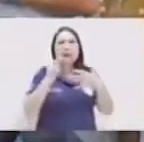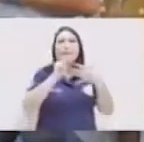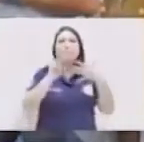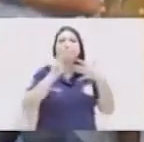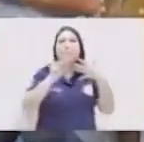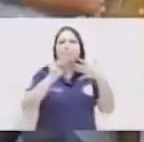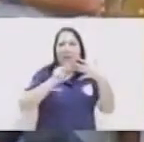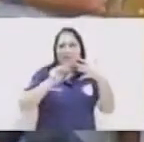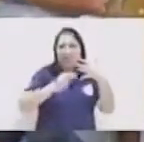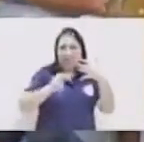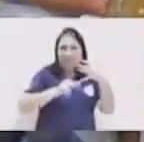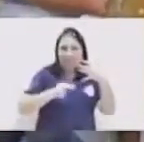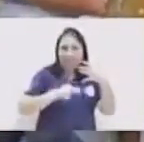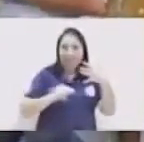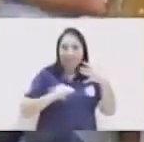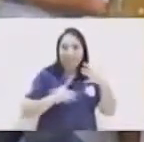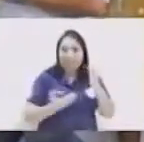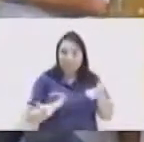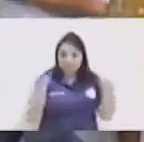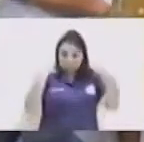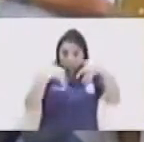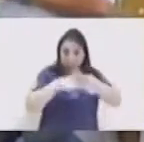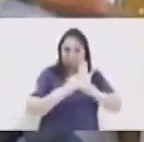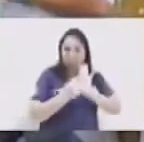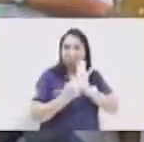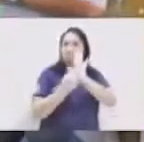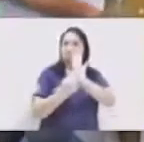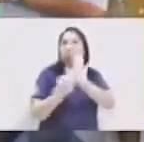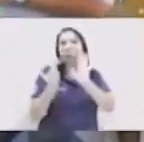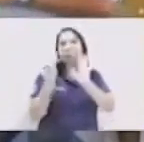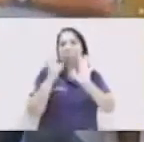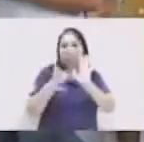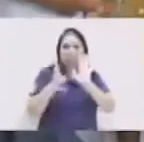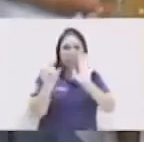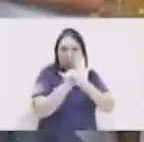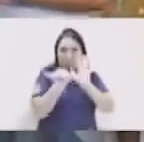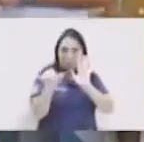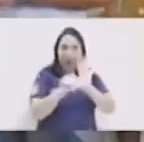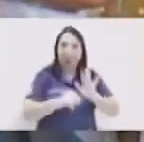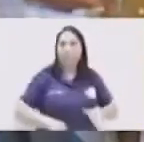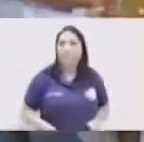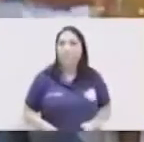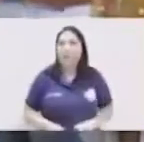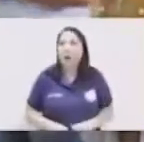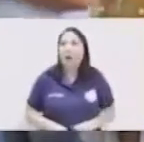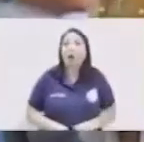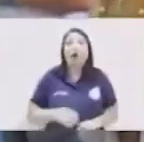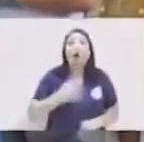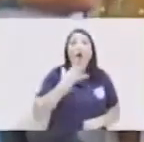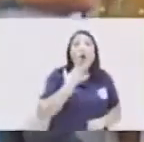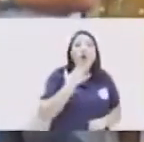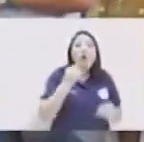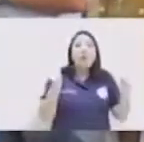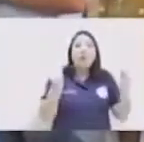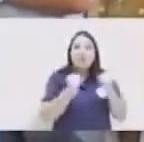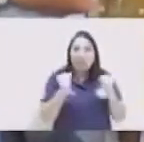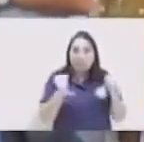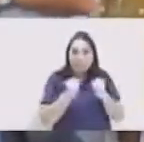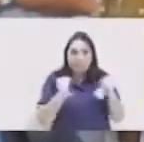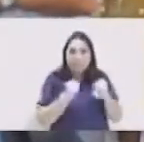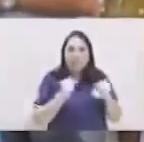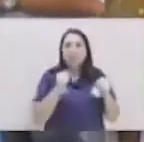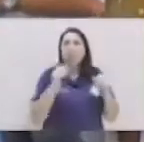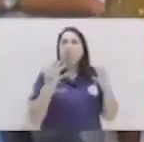la mezcla, el resultado va a ser el mismo. Entonces, cayendo en materia, los colores fríos son